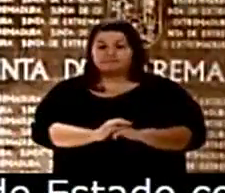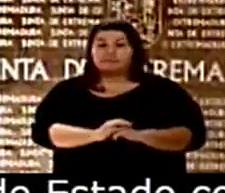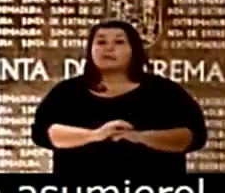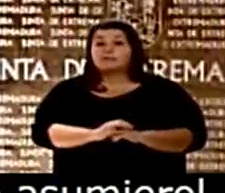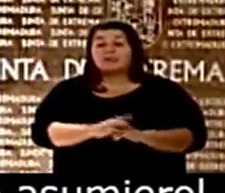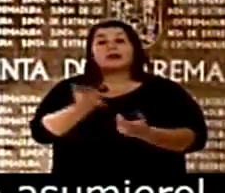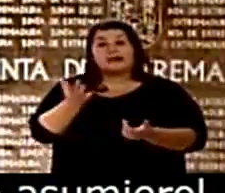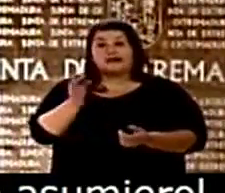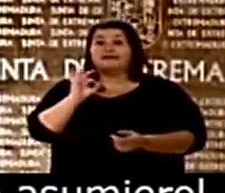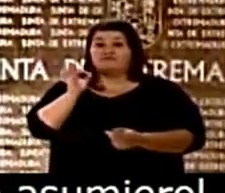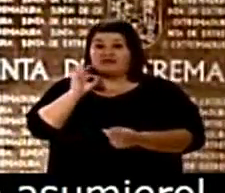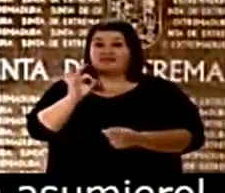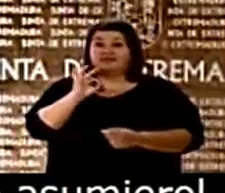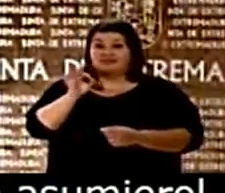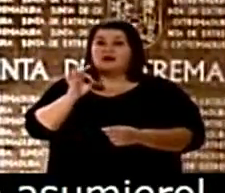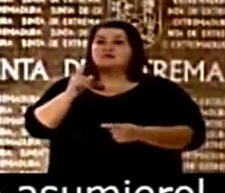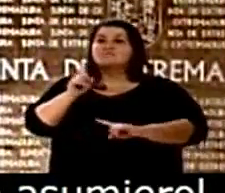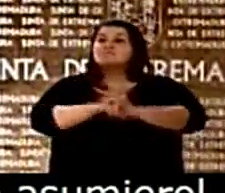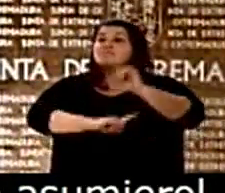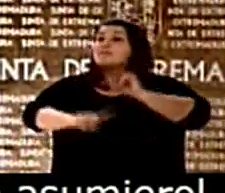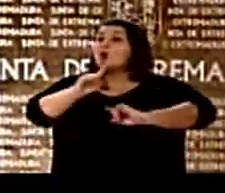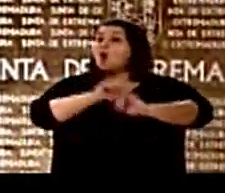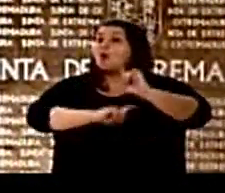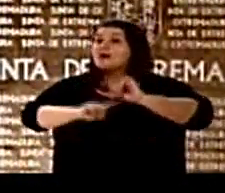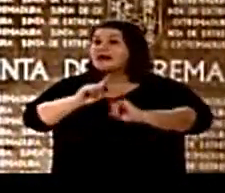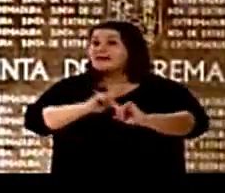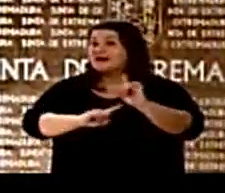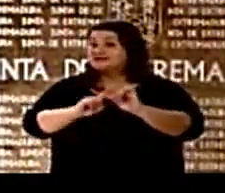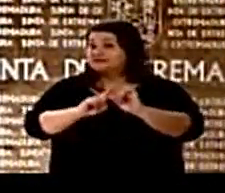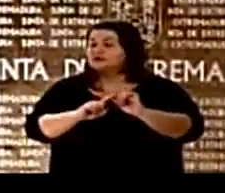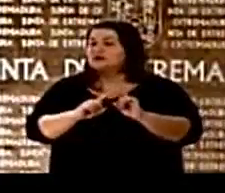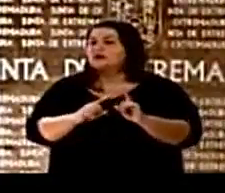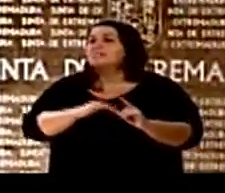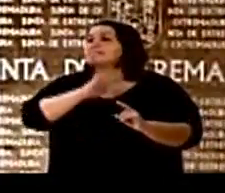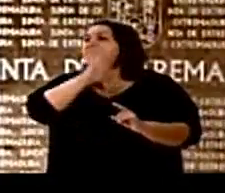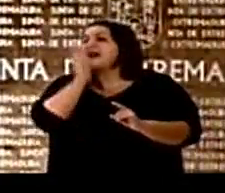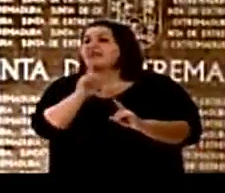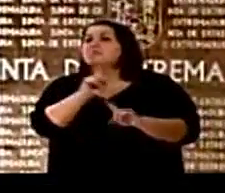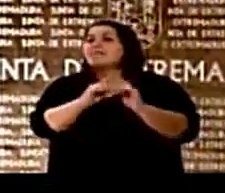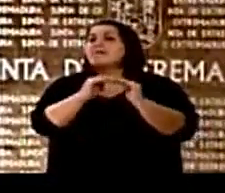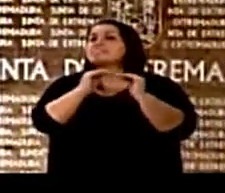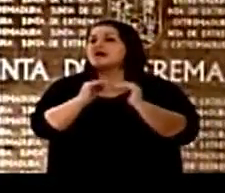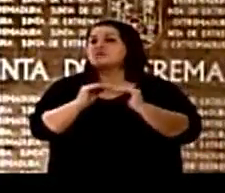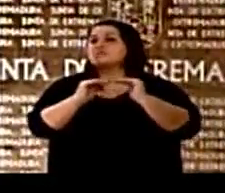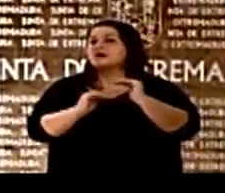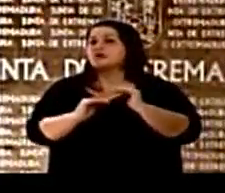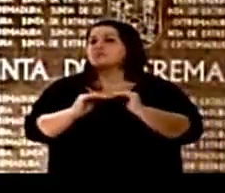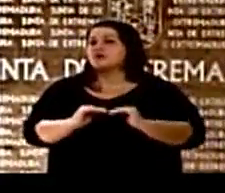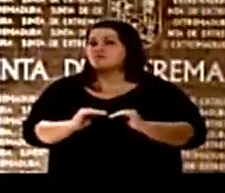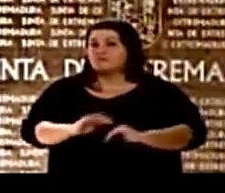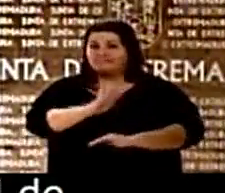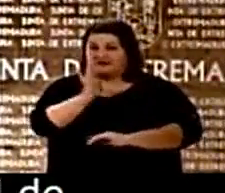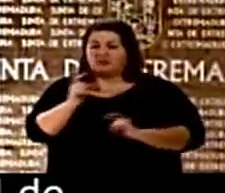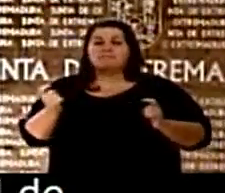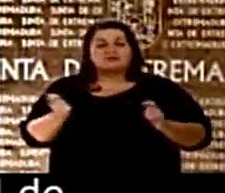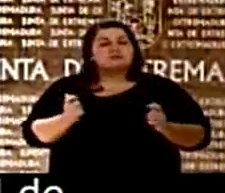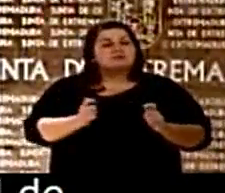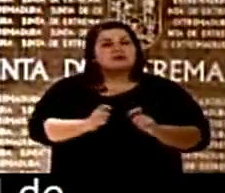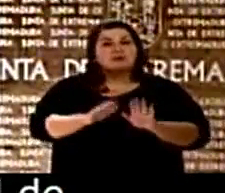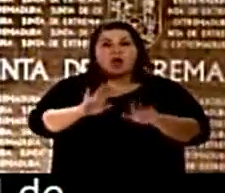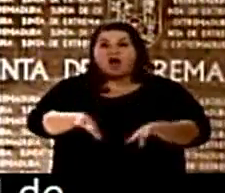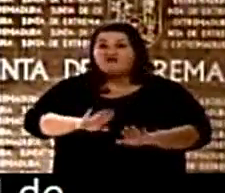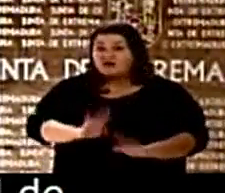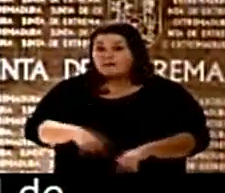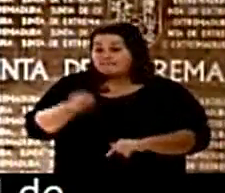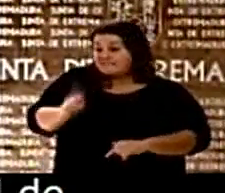para entonces el nivel de incidencias parecía que estaba bajando, Sin embargo, en el último mes ha habido un